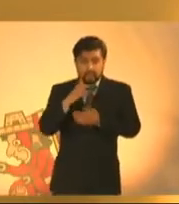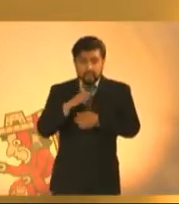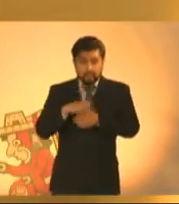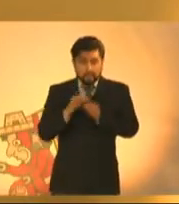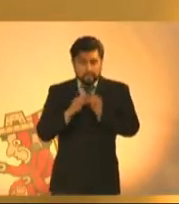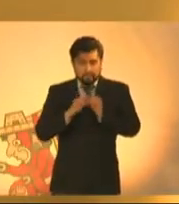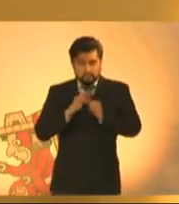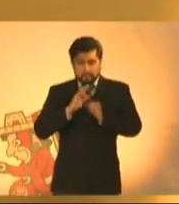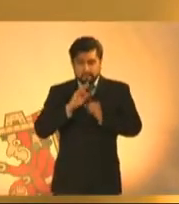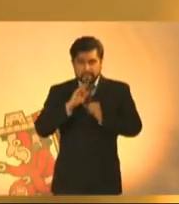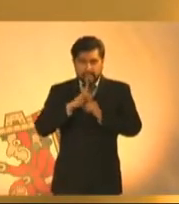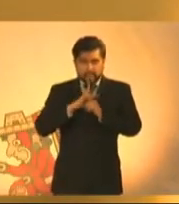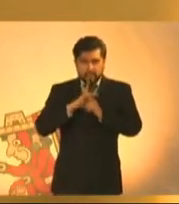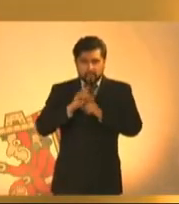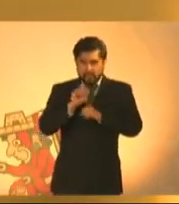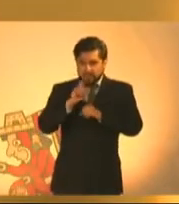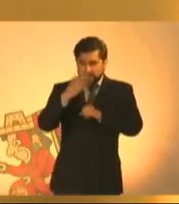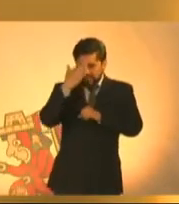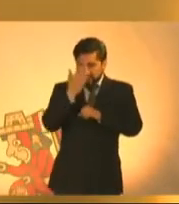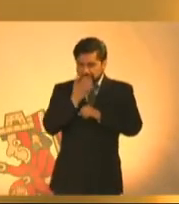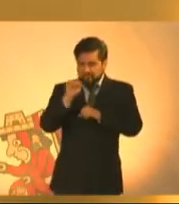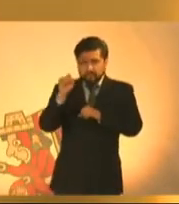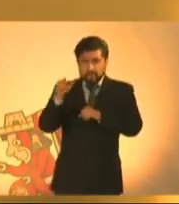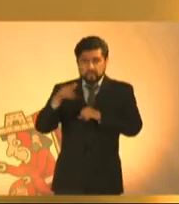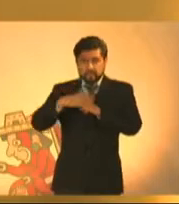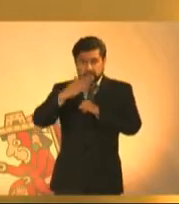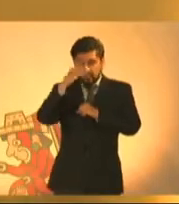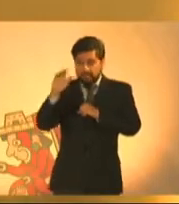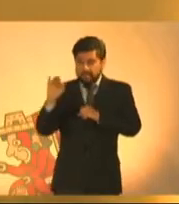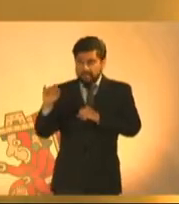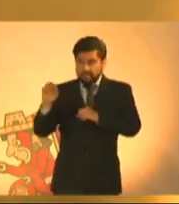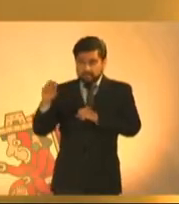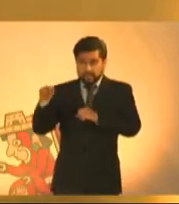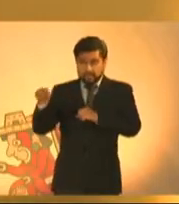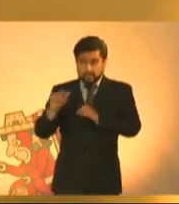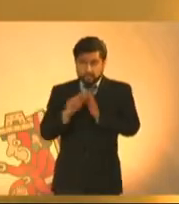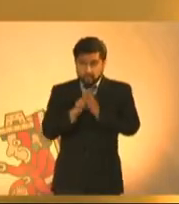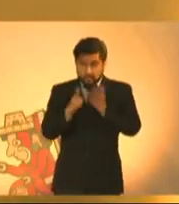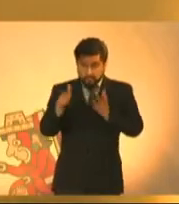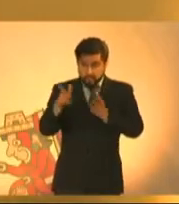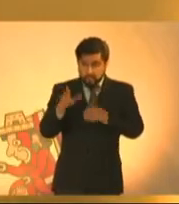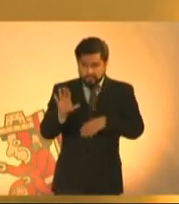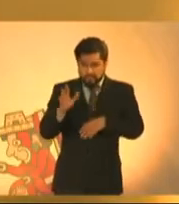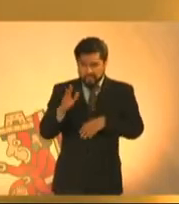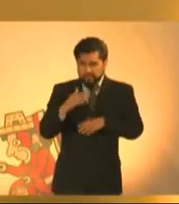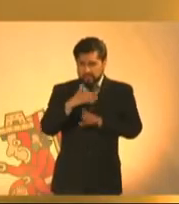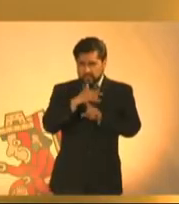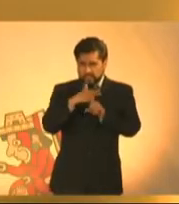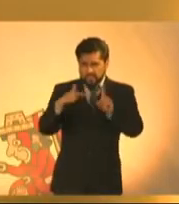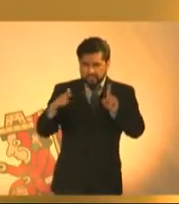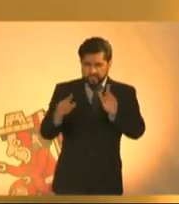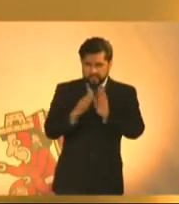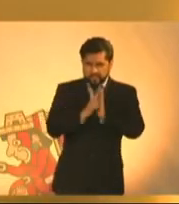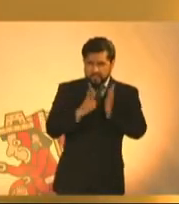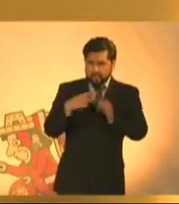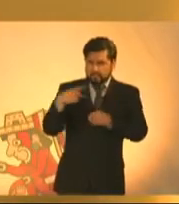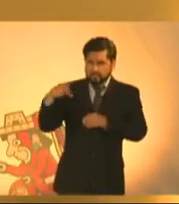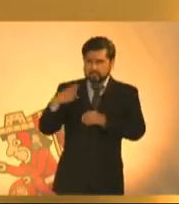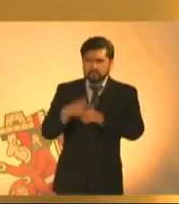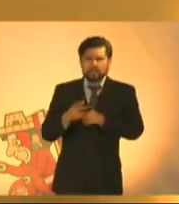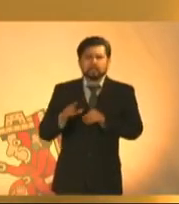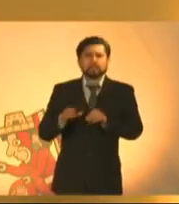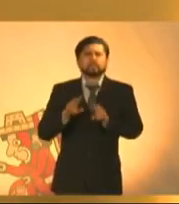latinoamericanos escritores que conozco de su producción literaria la mitad por lo menos está dedicada a temas